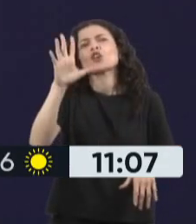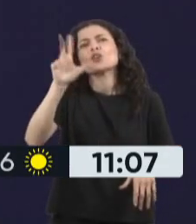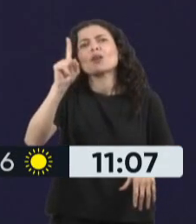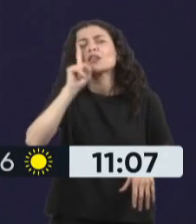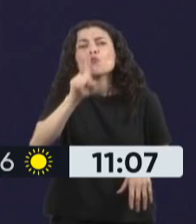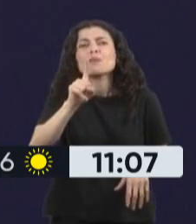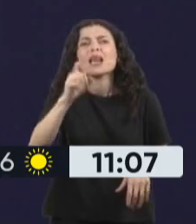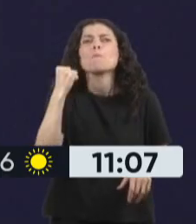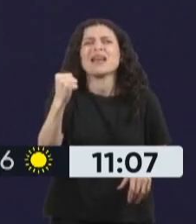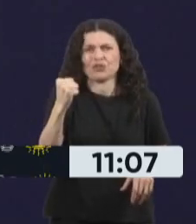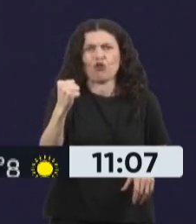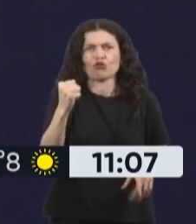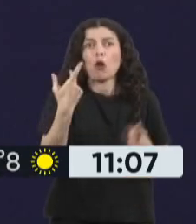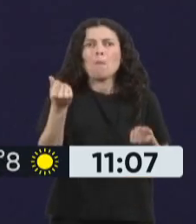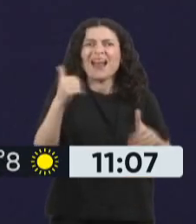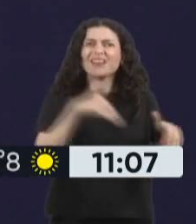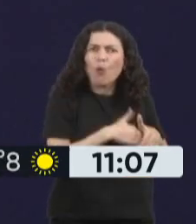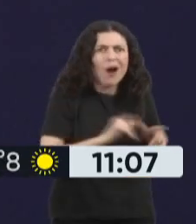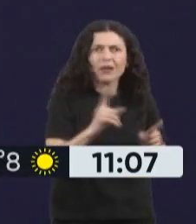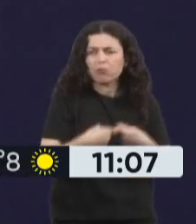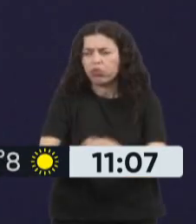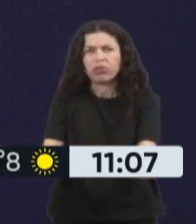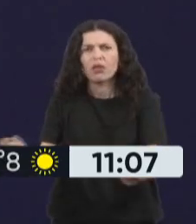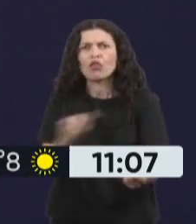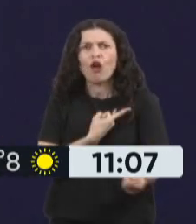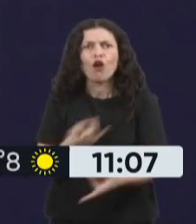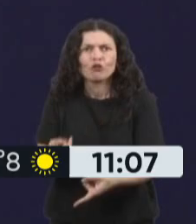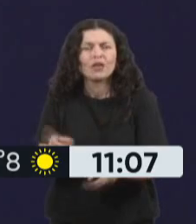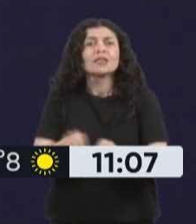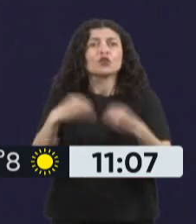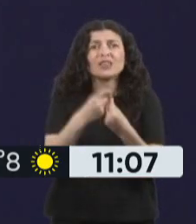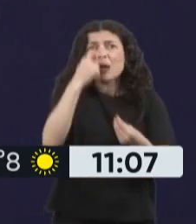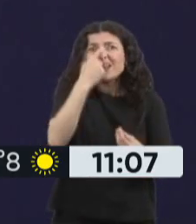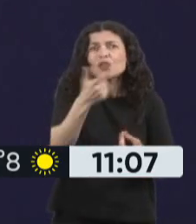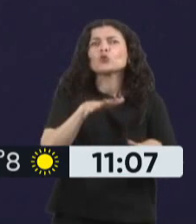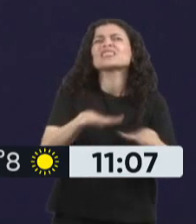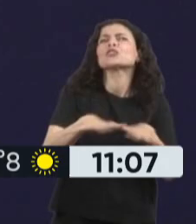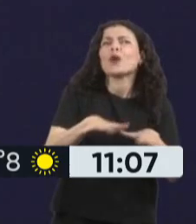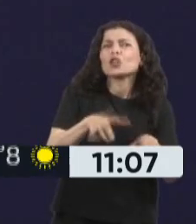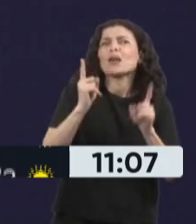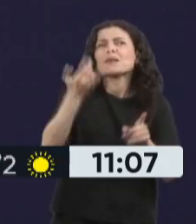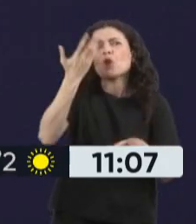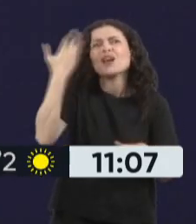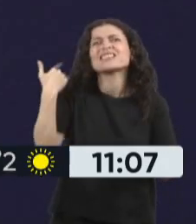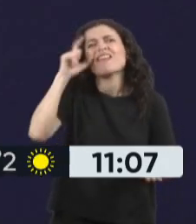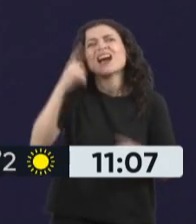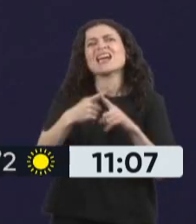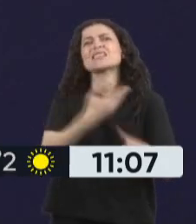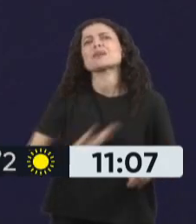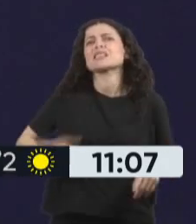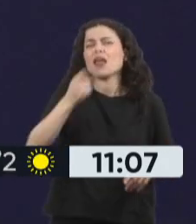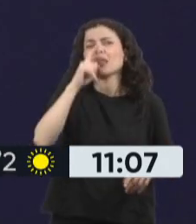423.451.000 pesos. La denuncia involucra 22 hechos distintos ocurridos durante la gestión anterior que podrían